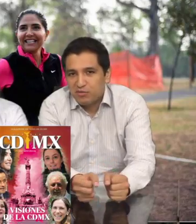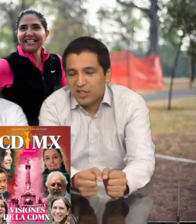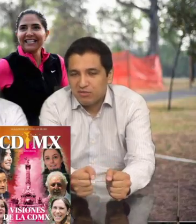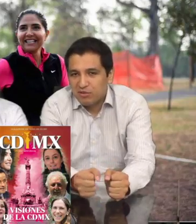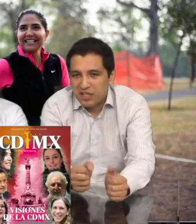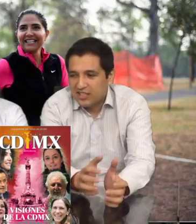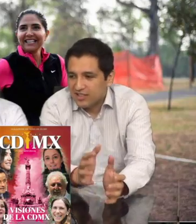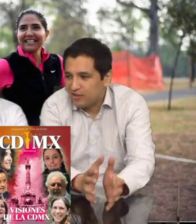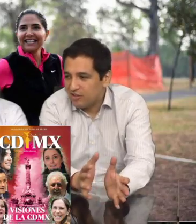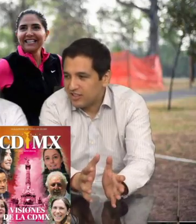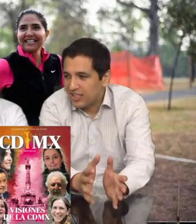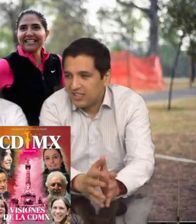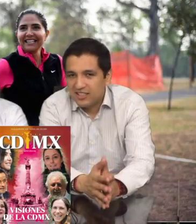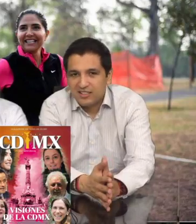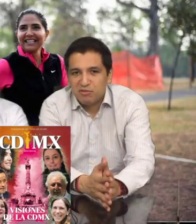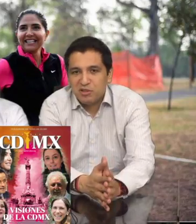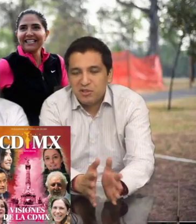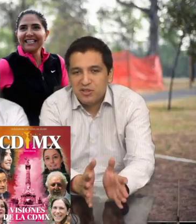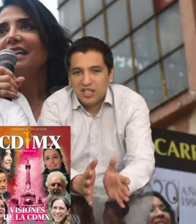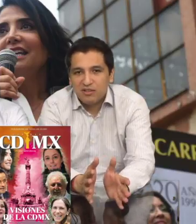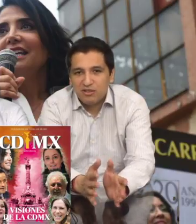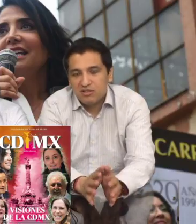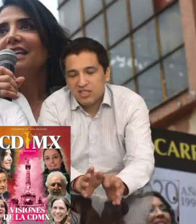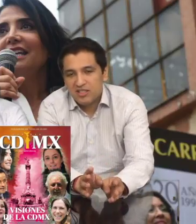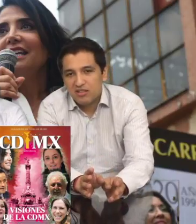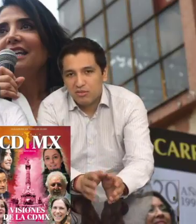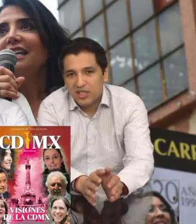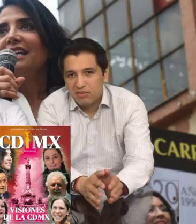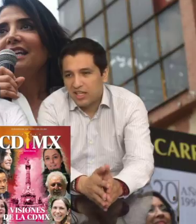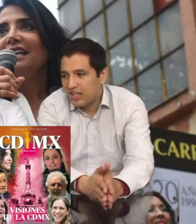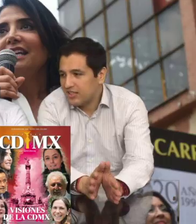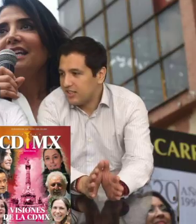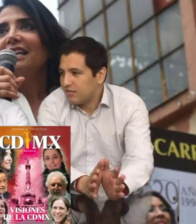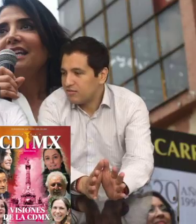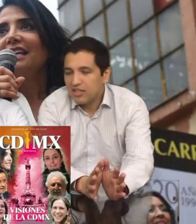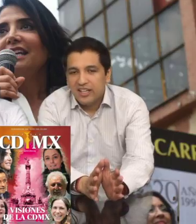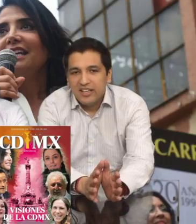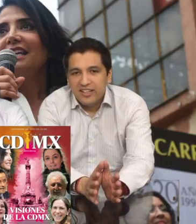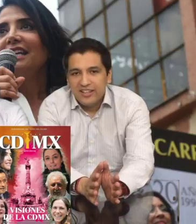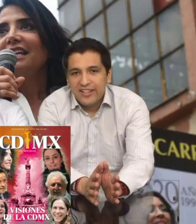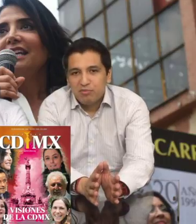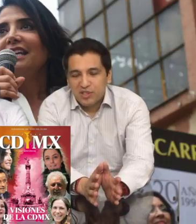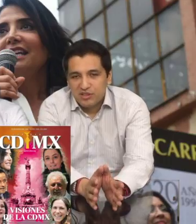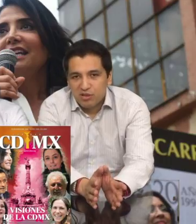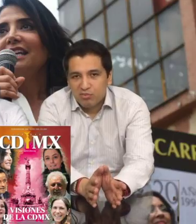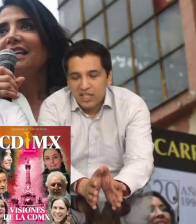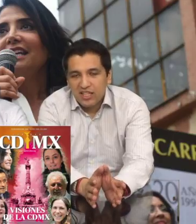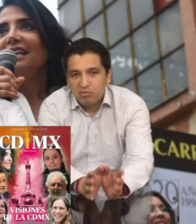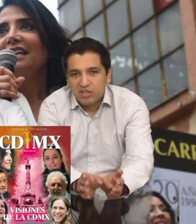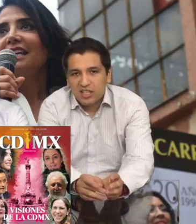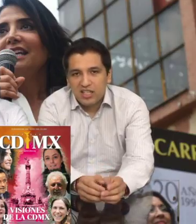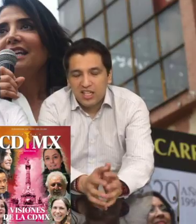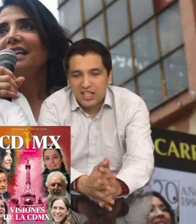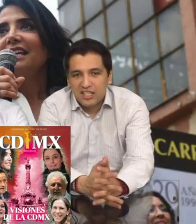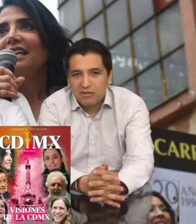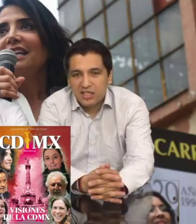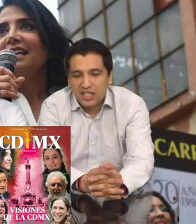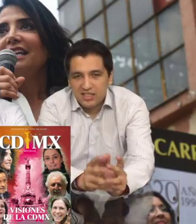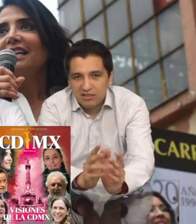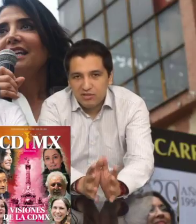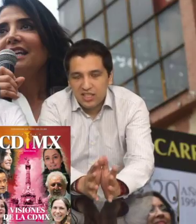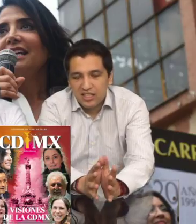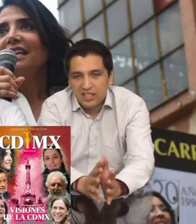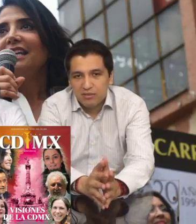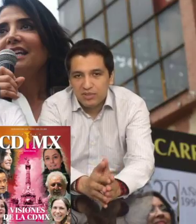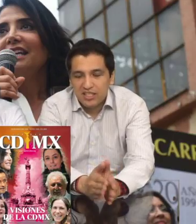a hacer como que movilizaciones grandes. El Movimiento Ciudadano, yo no sé si tuviera militancia, ¿no? Y pues sorprende porque Alejandra